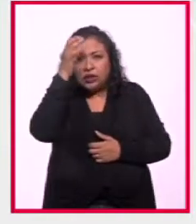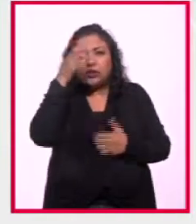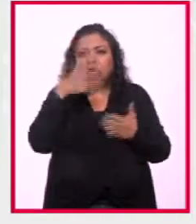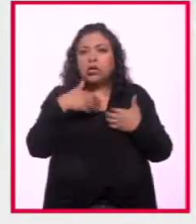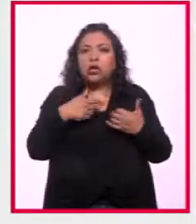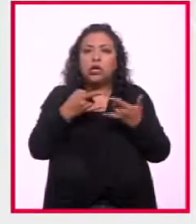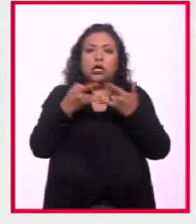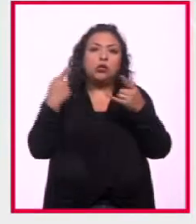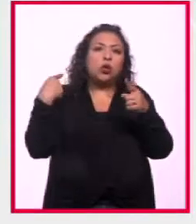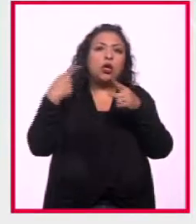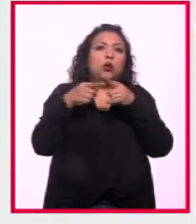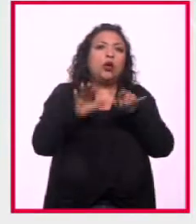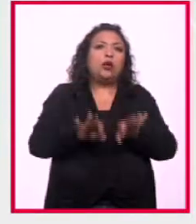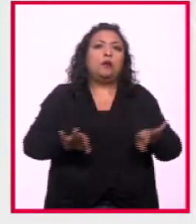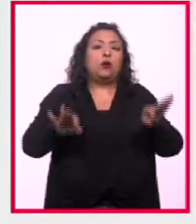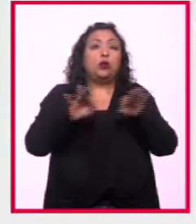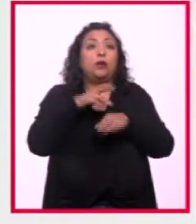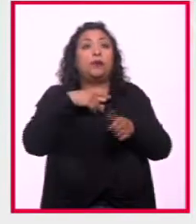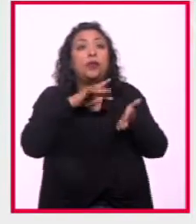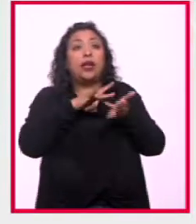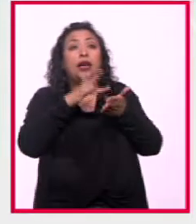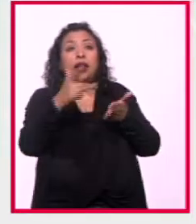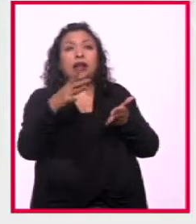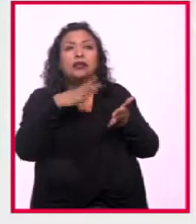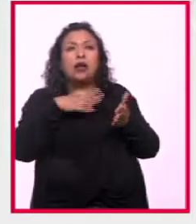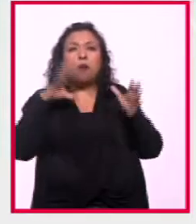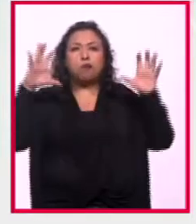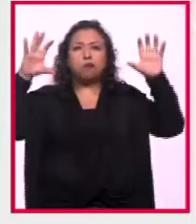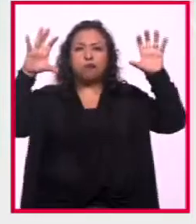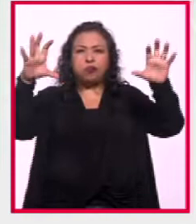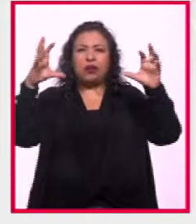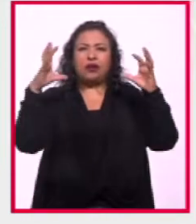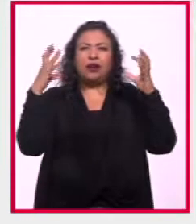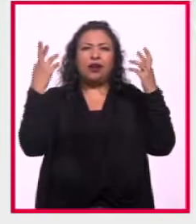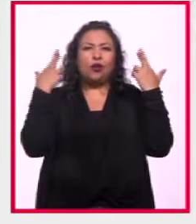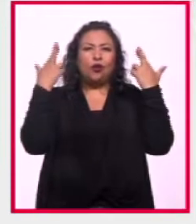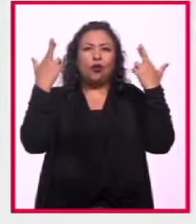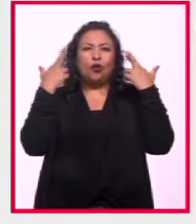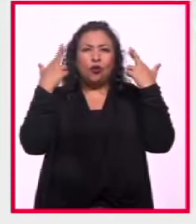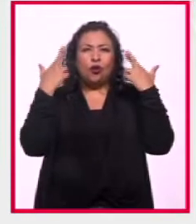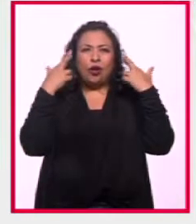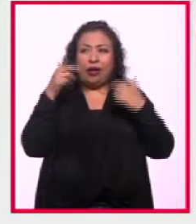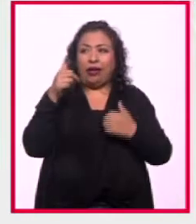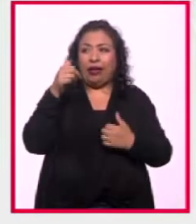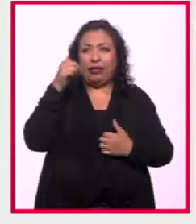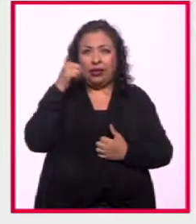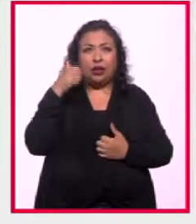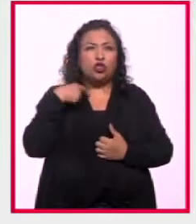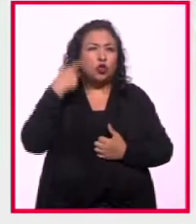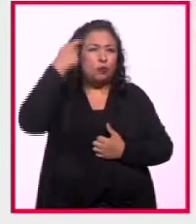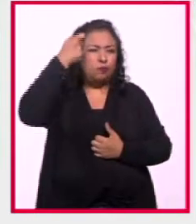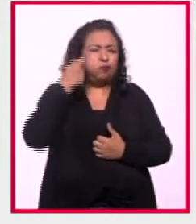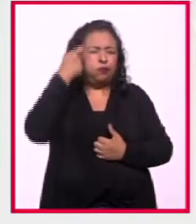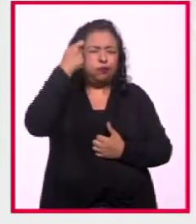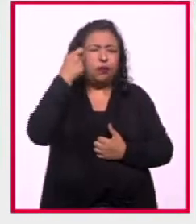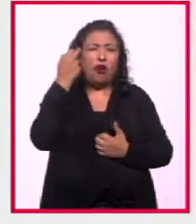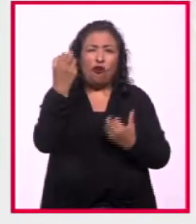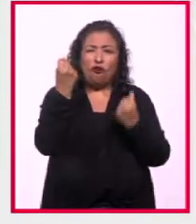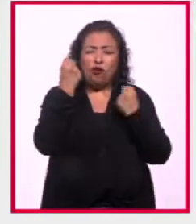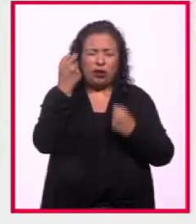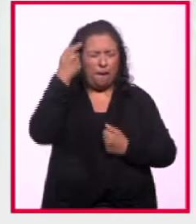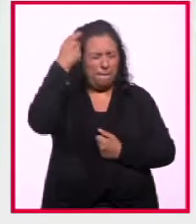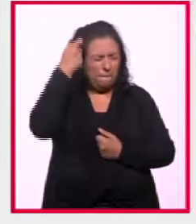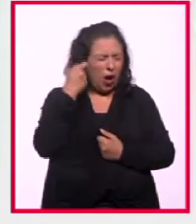historia gracias a un juego de bocinas colocadas sobre el tender que me respalda mi silbato volverá a resonar con fuerza